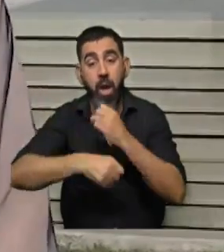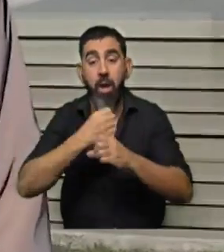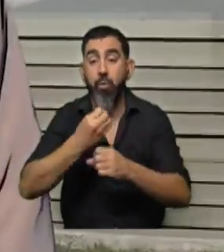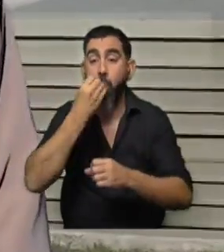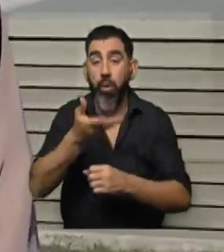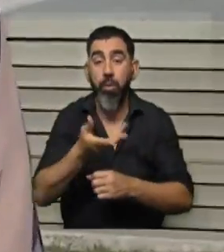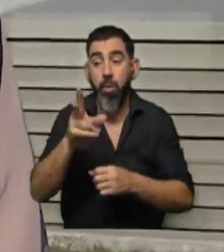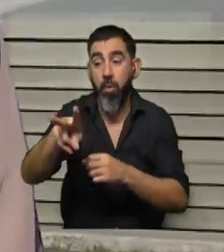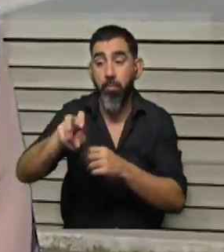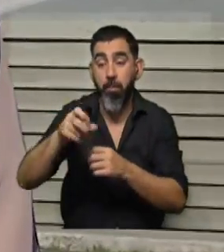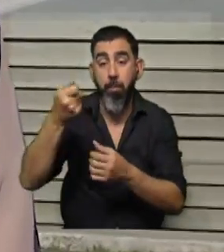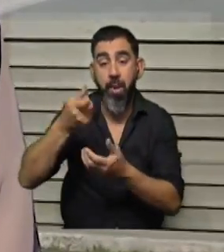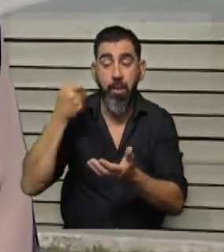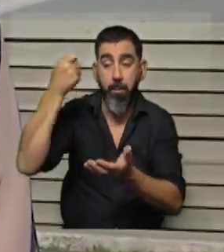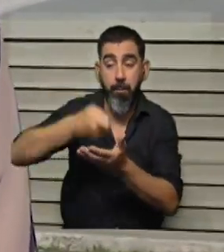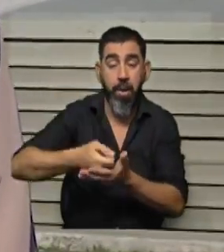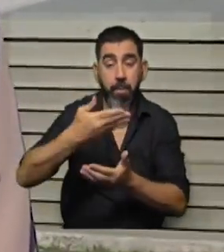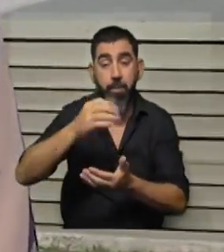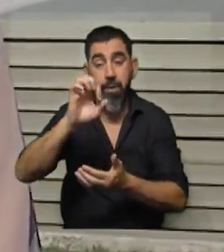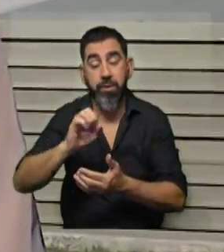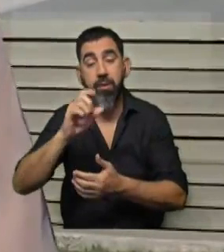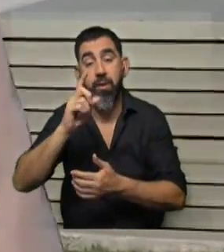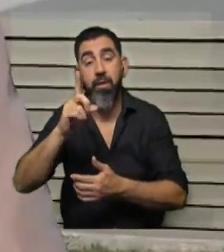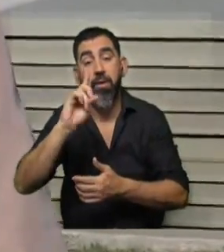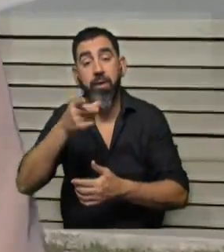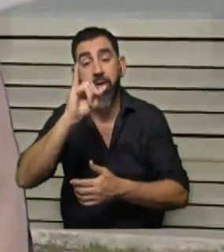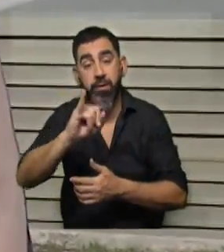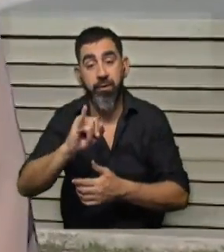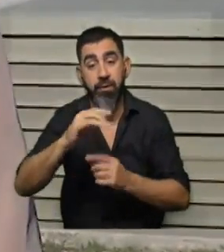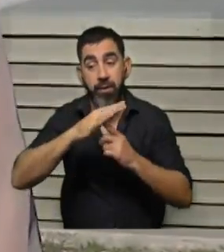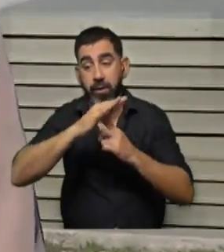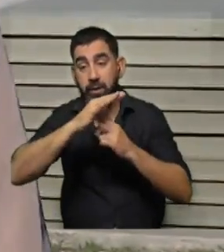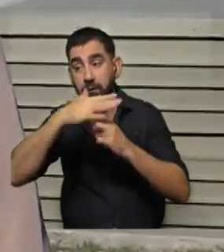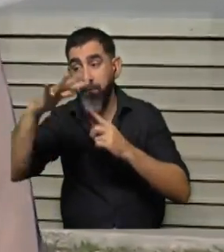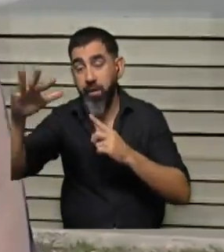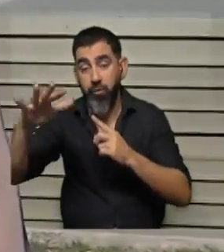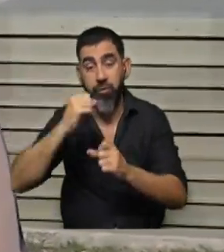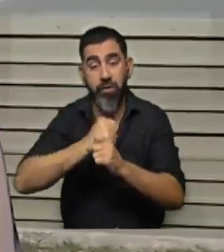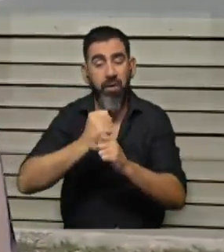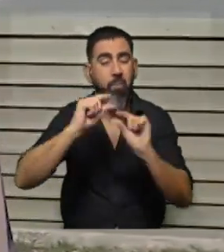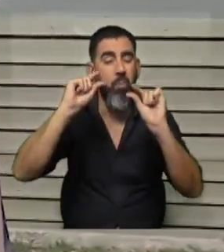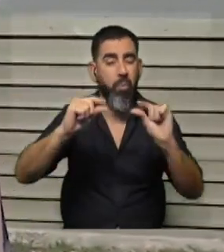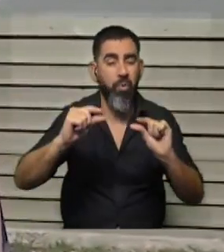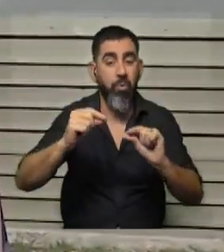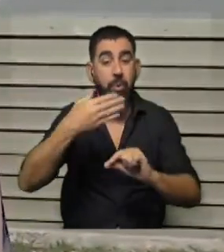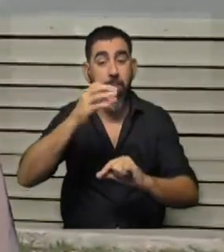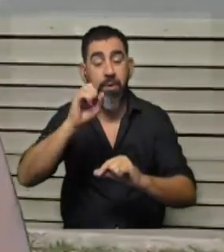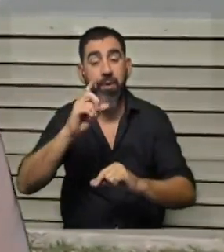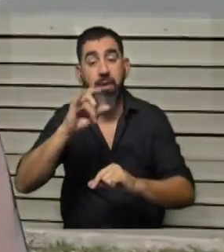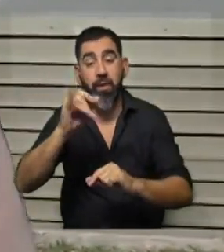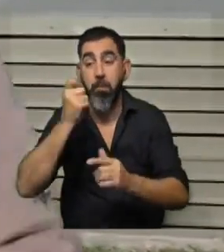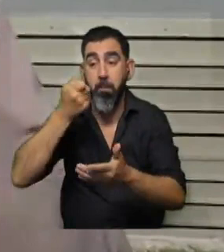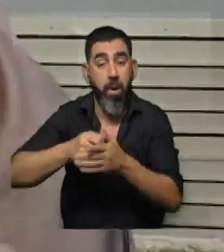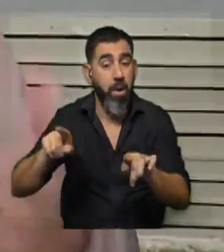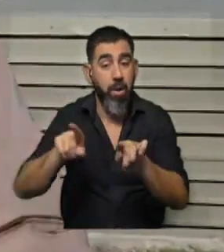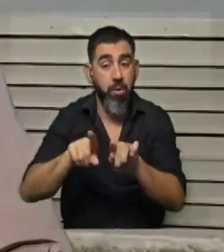pero esa plata se utilizó para refinanciar bps y dgi y ahora el el invierno trabajas muy poco y bps y dgi lo tenés